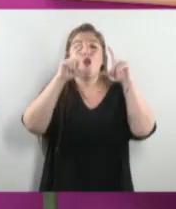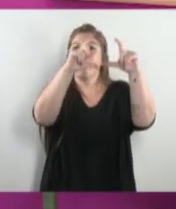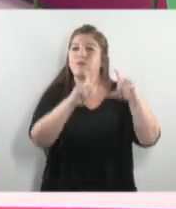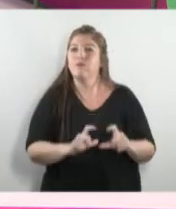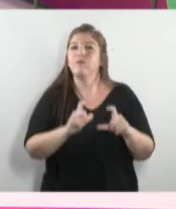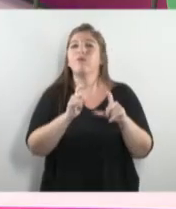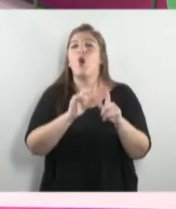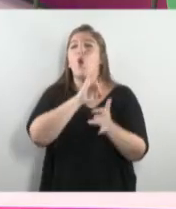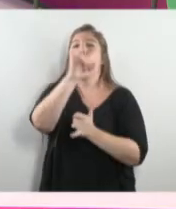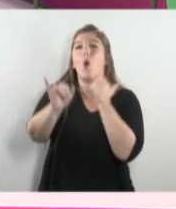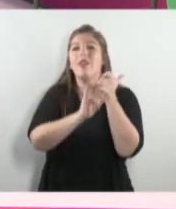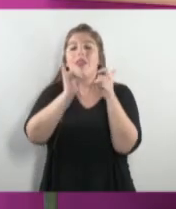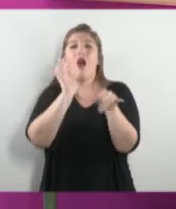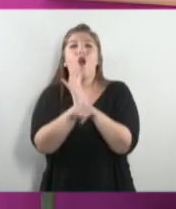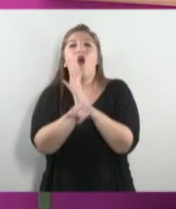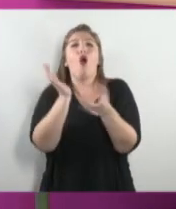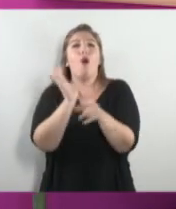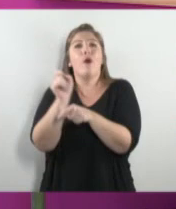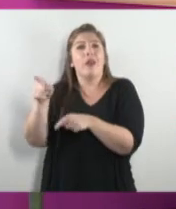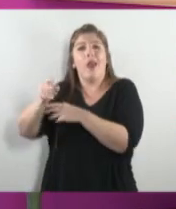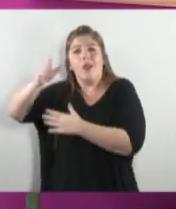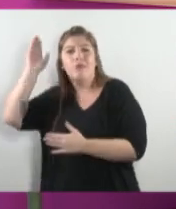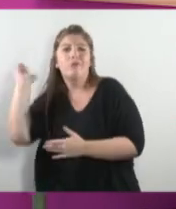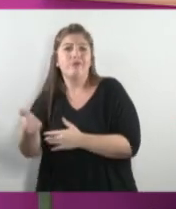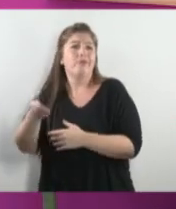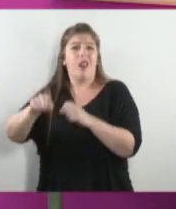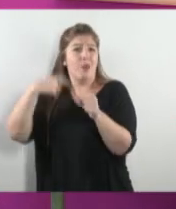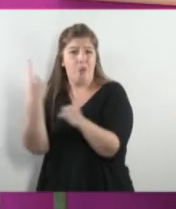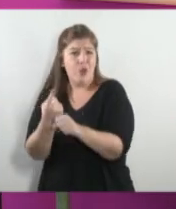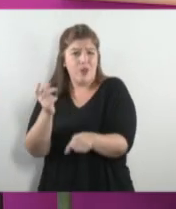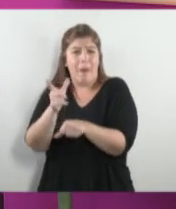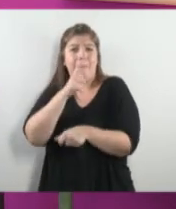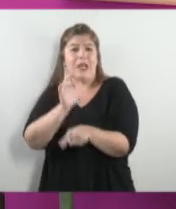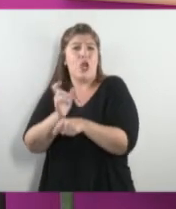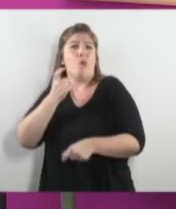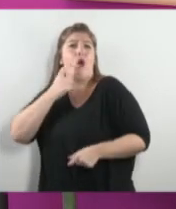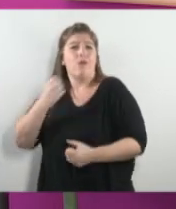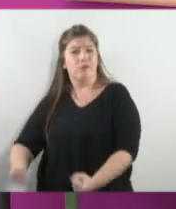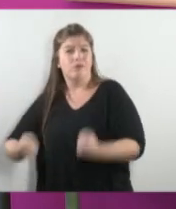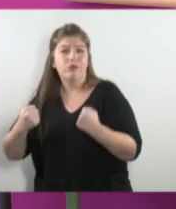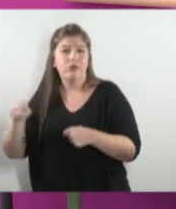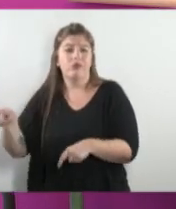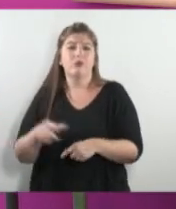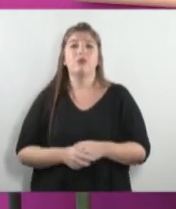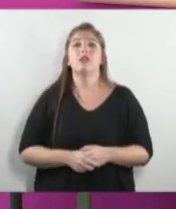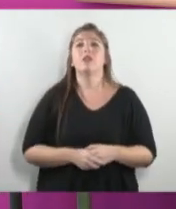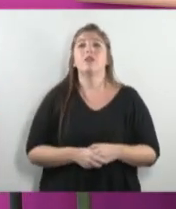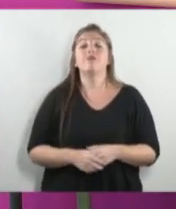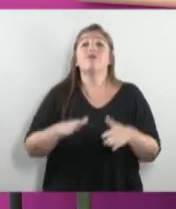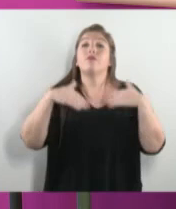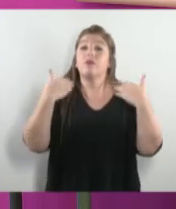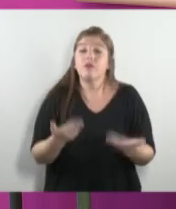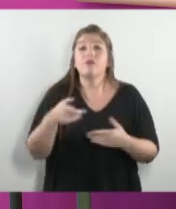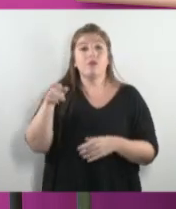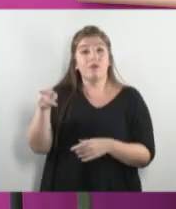lo describen como indestructible, parece de hierro. Justamente el indio parece de hierro, no Fierro, ¿no? Wow. Entonces,